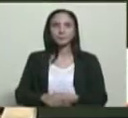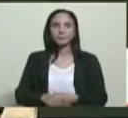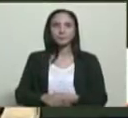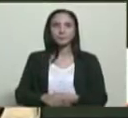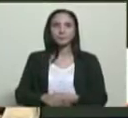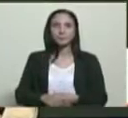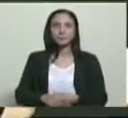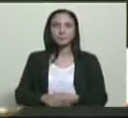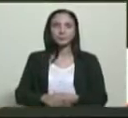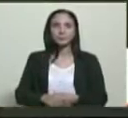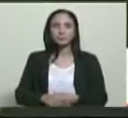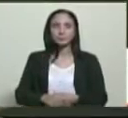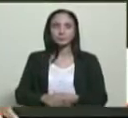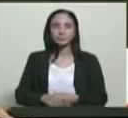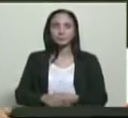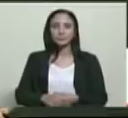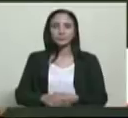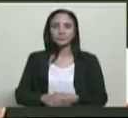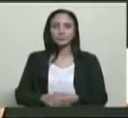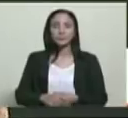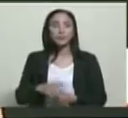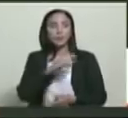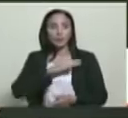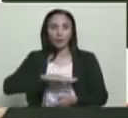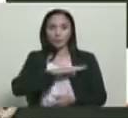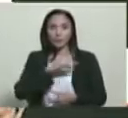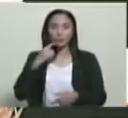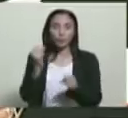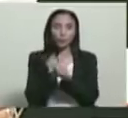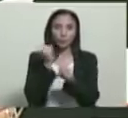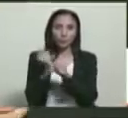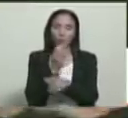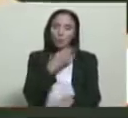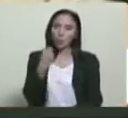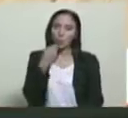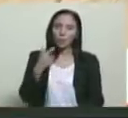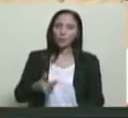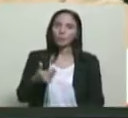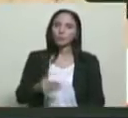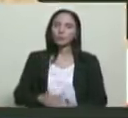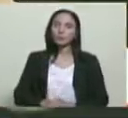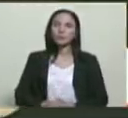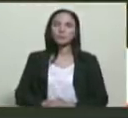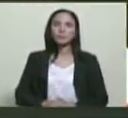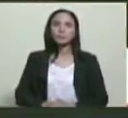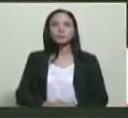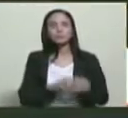de la misión Chamba Juvenil. Y es lo que yo siempre insisto. Yo quiero estar